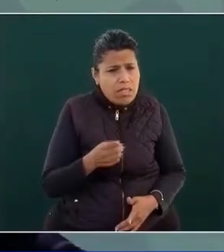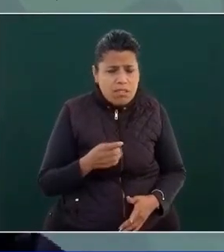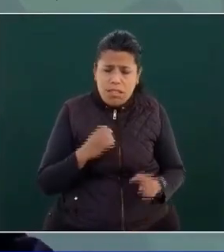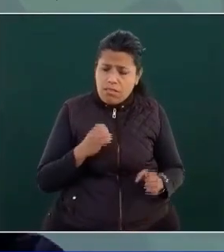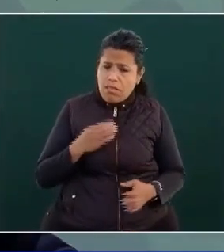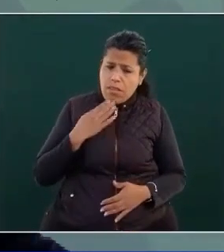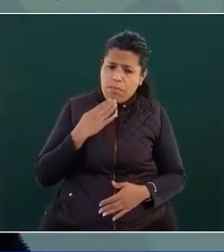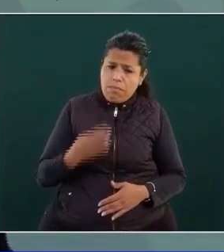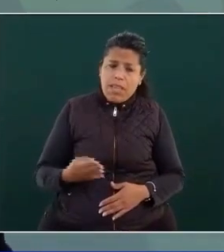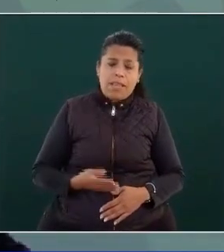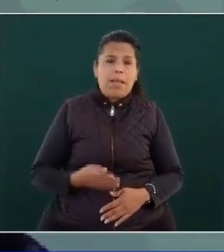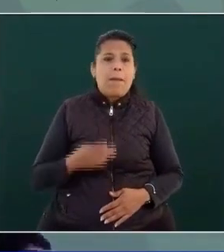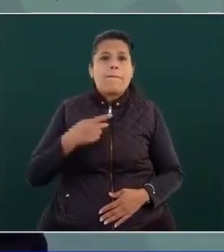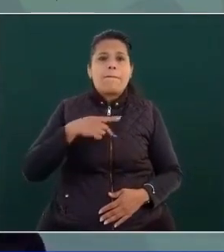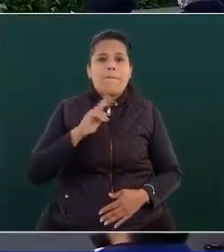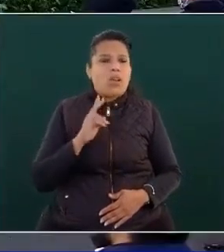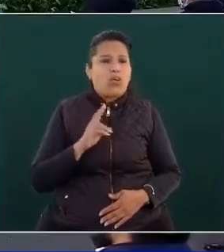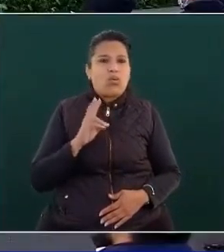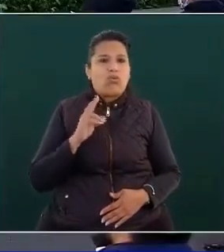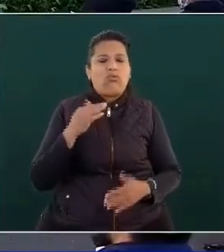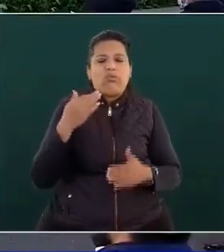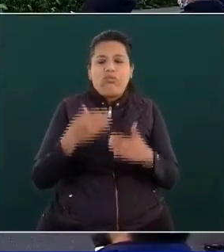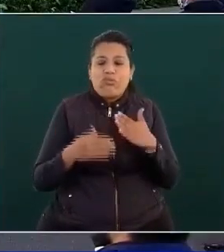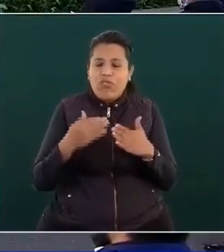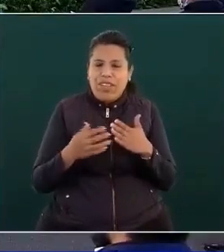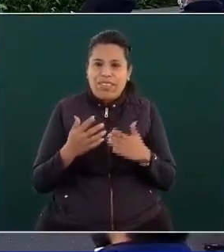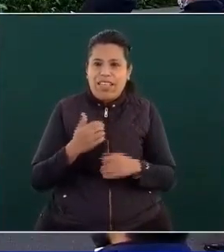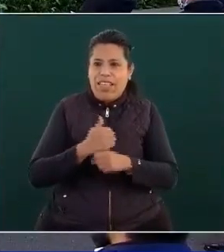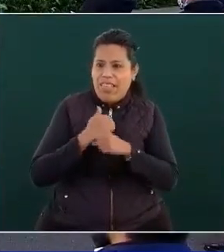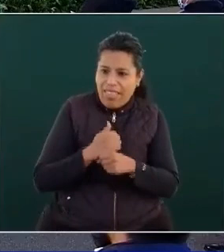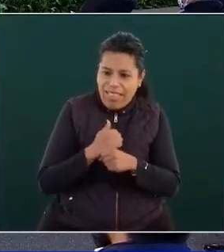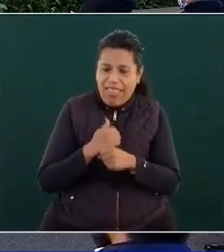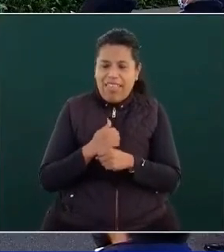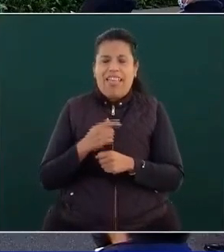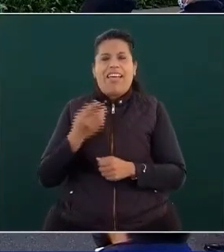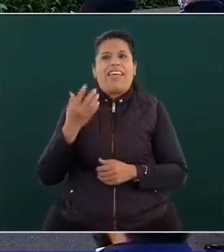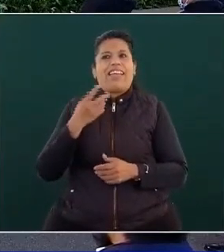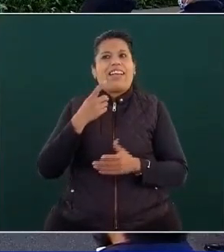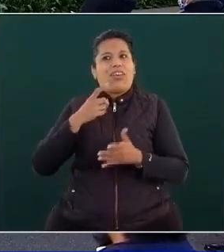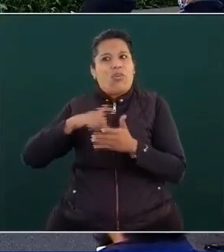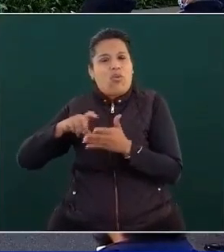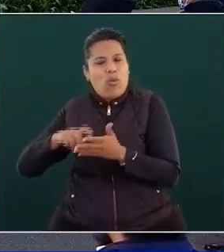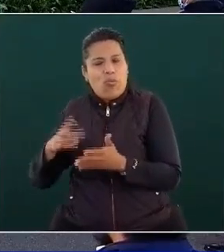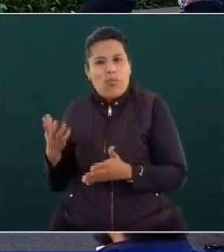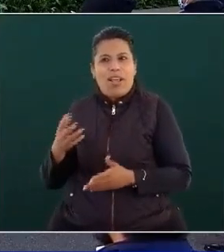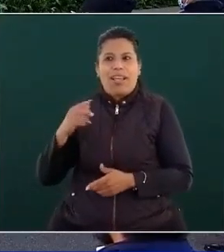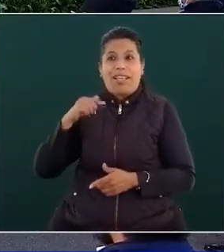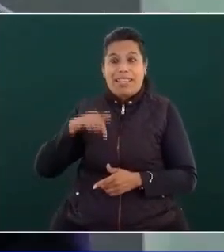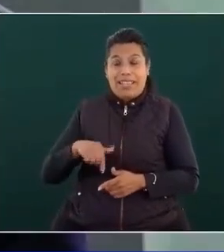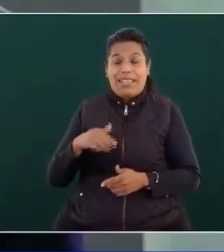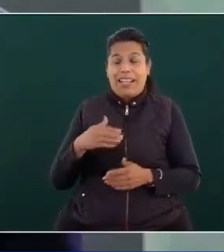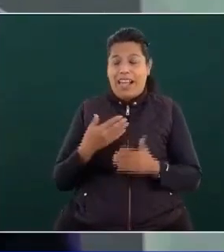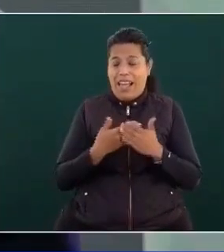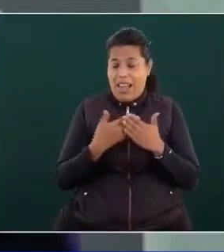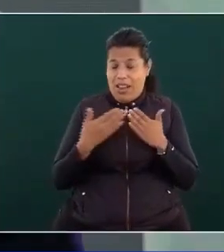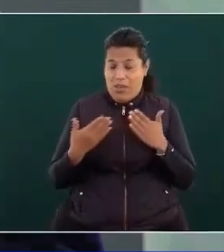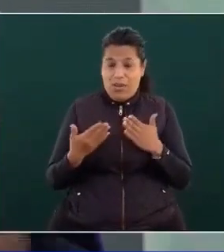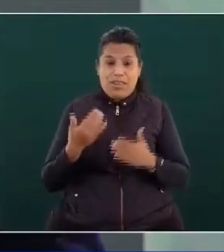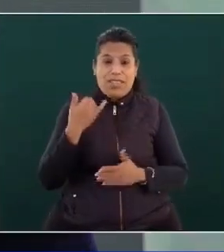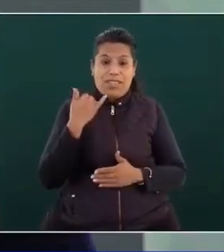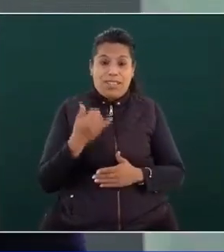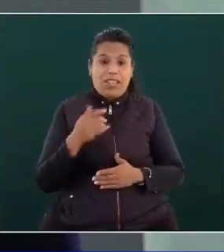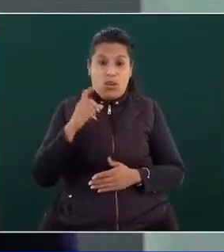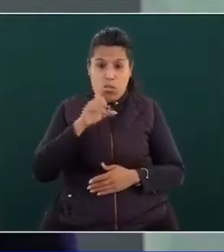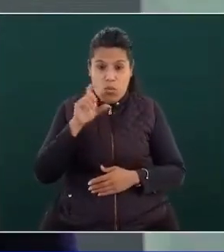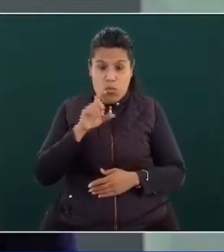no tenemos crisis de consumo, a pesar de la crisis sanitaria que